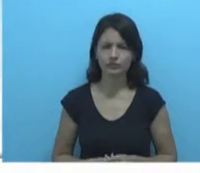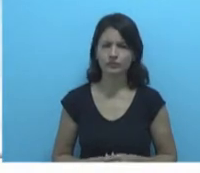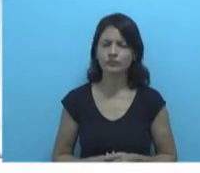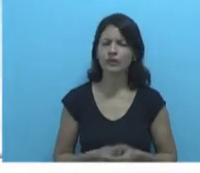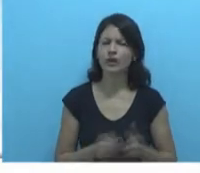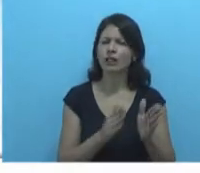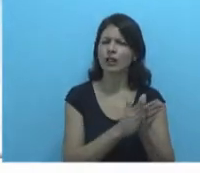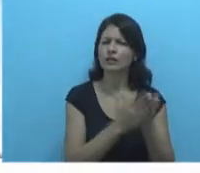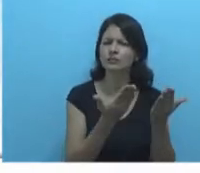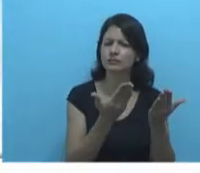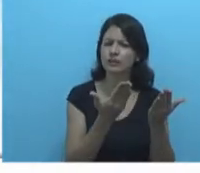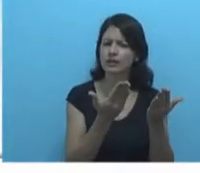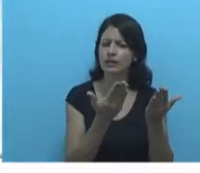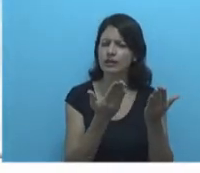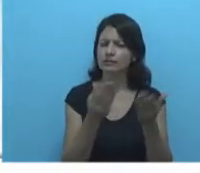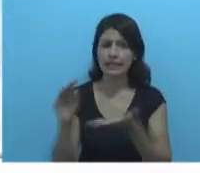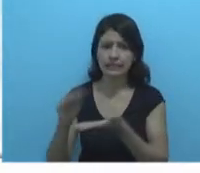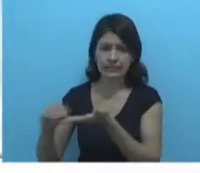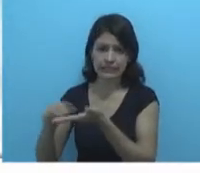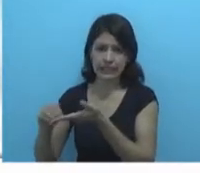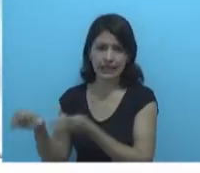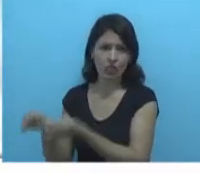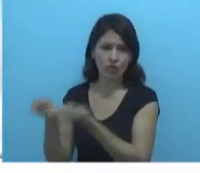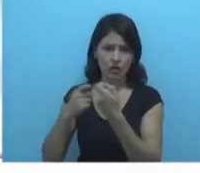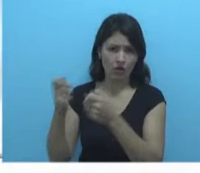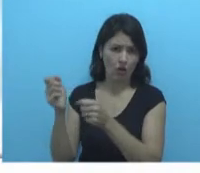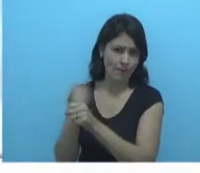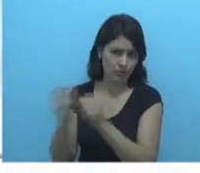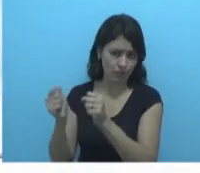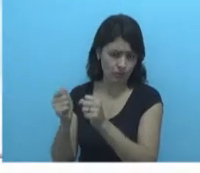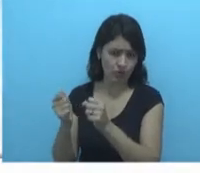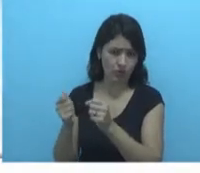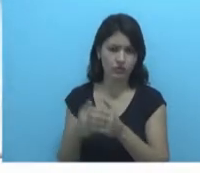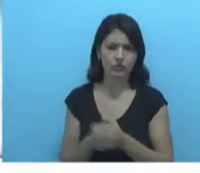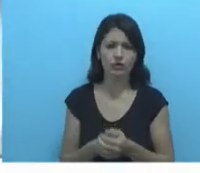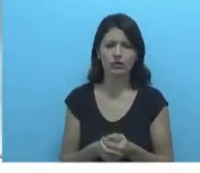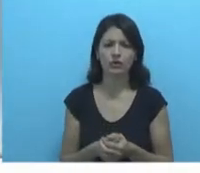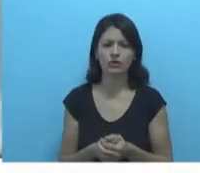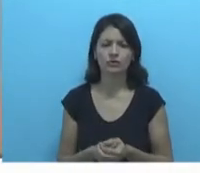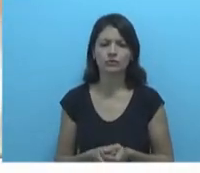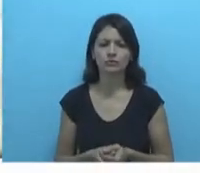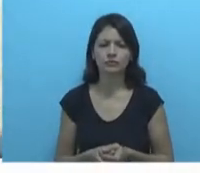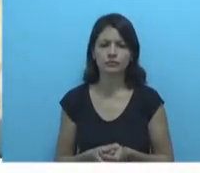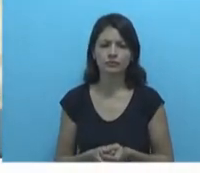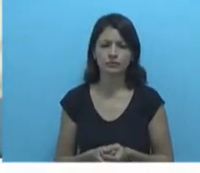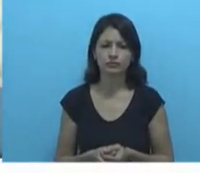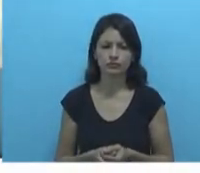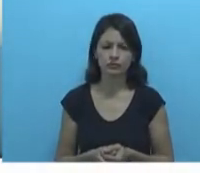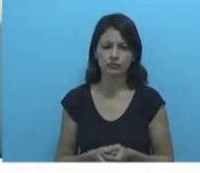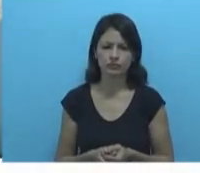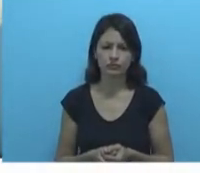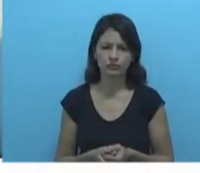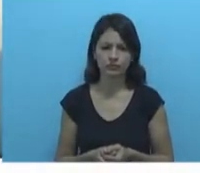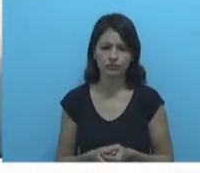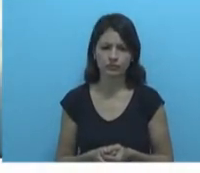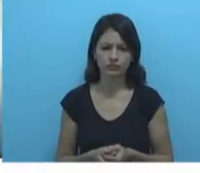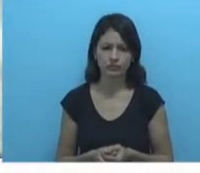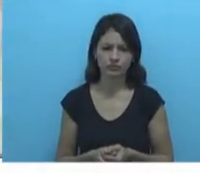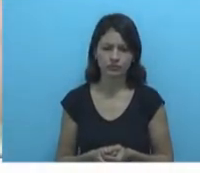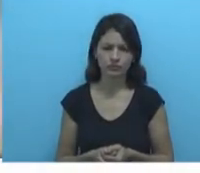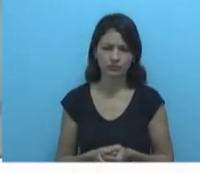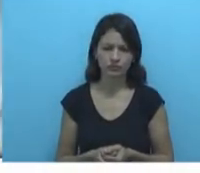43.432 que viene en revisión del Senado con media sanción del régimen sancionatorio especial complementario presentado por el Poder Ejecutivo.